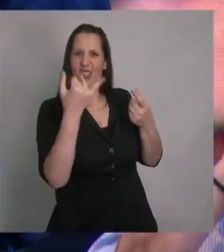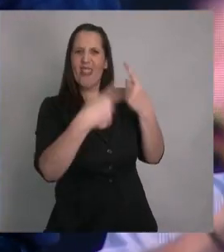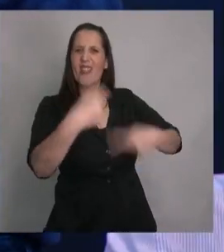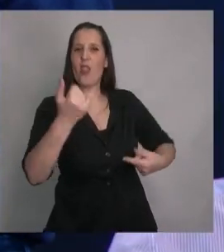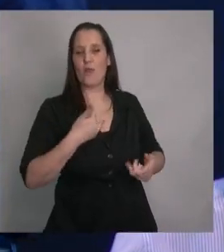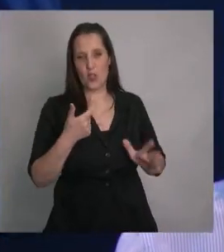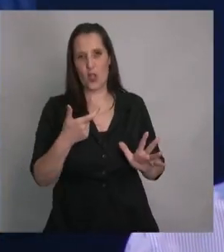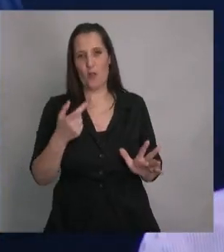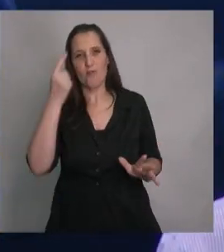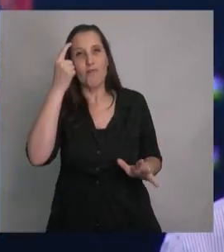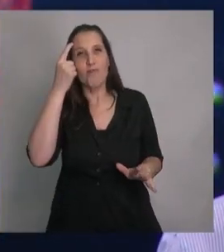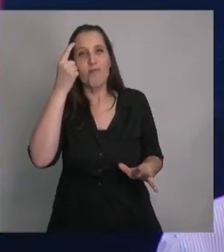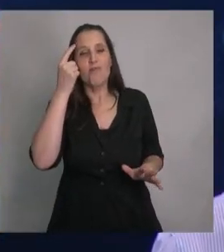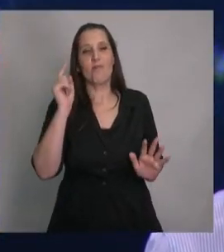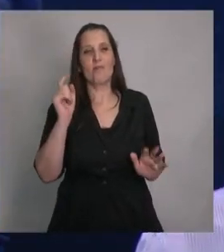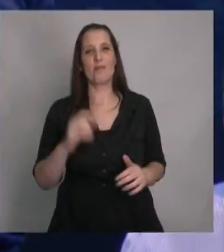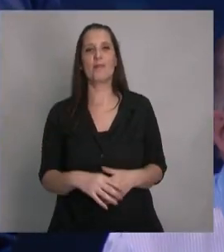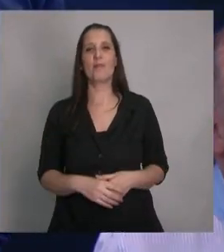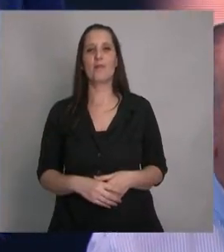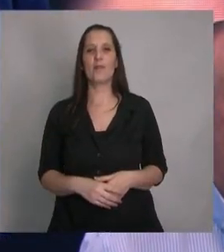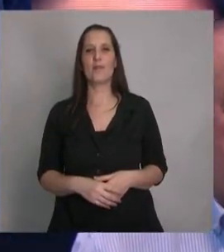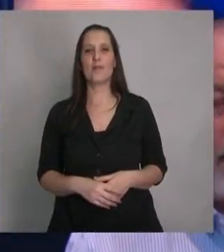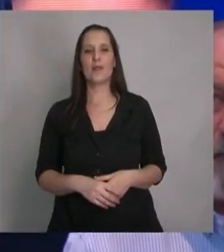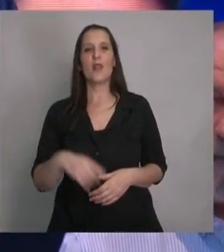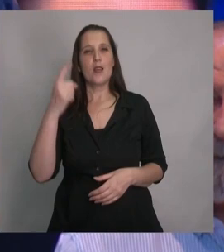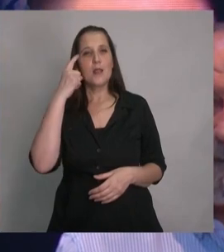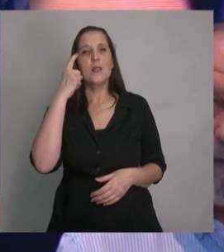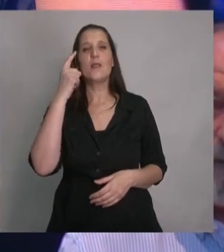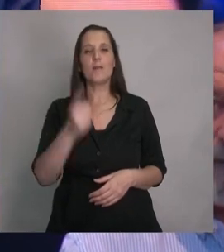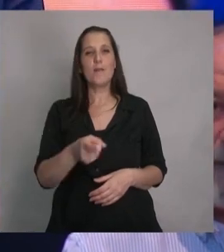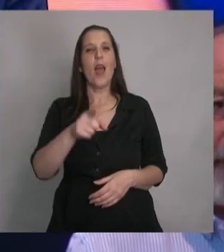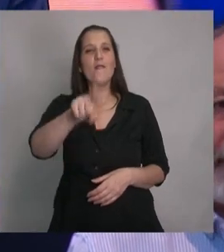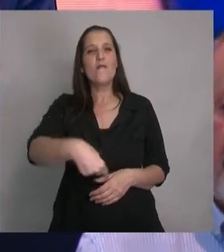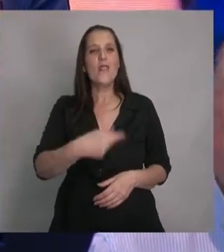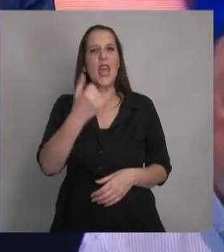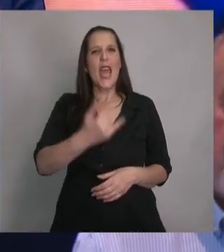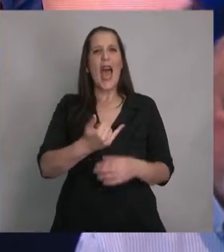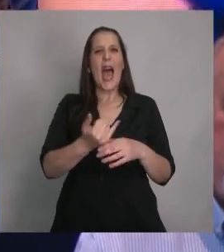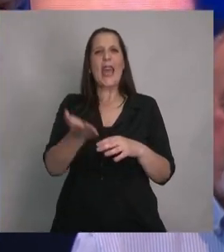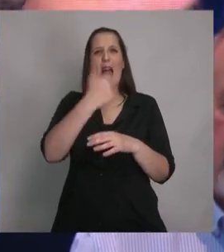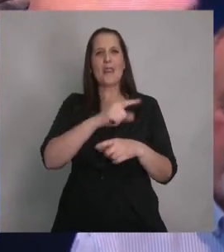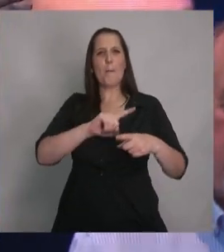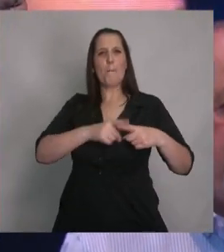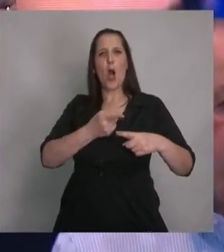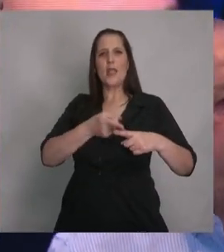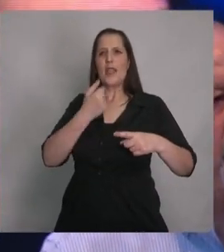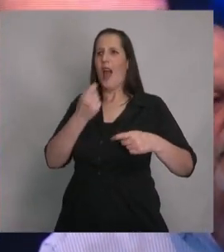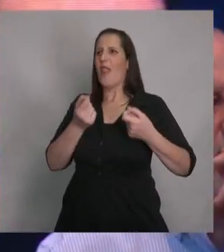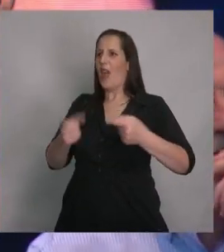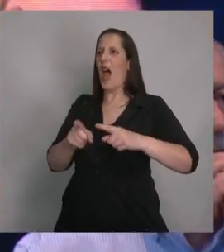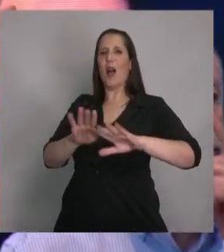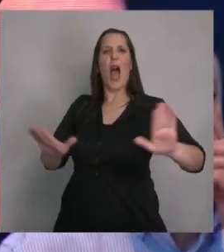Creo que salió de las grietas, de la esterilidad política de Colombia,